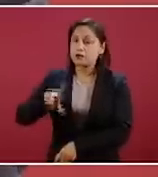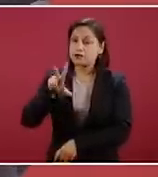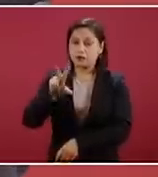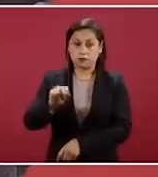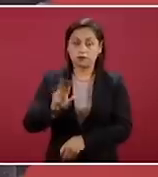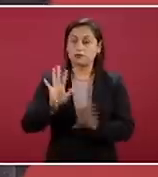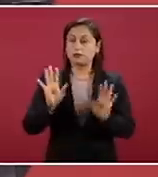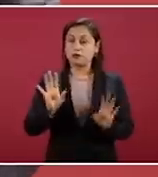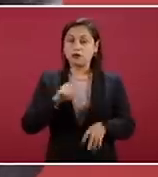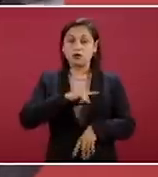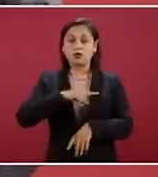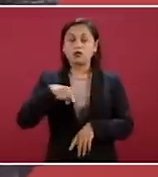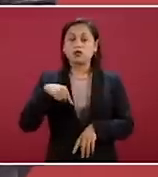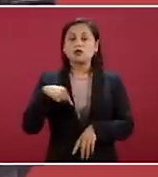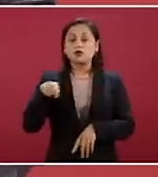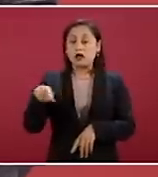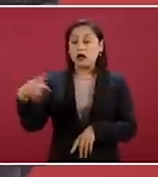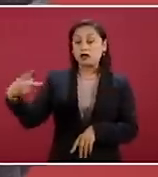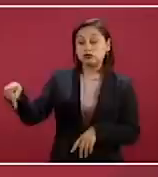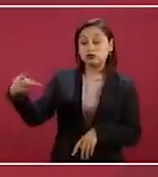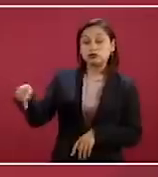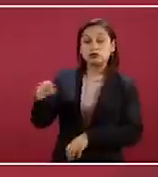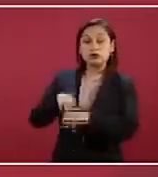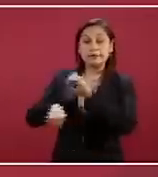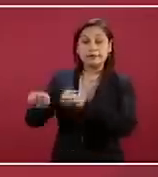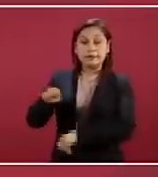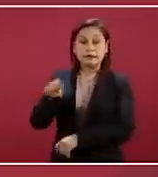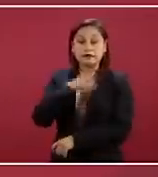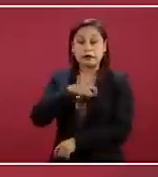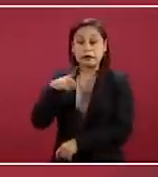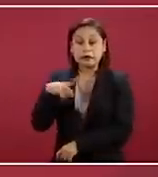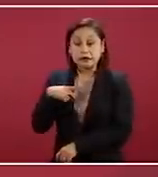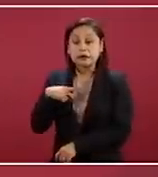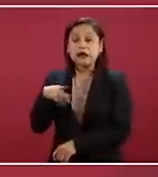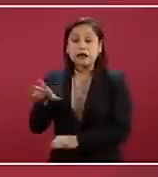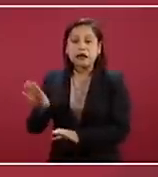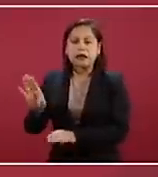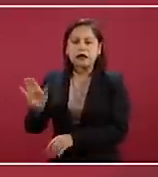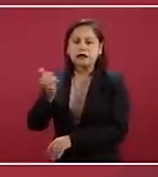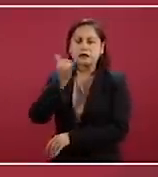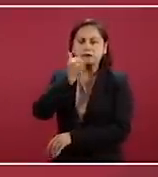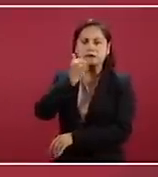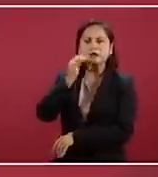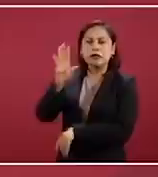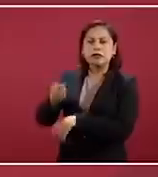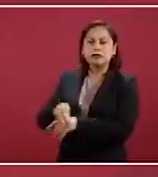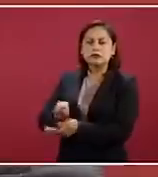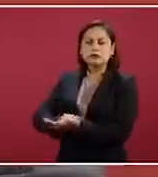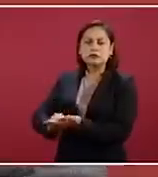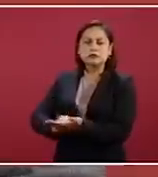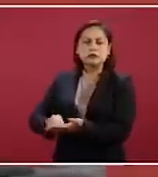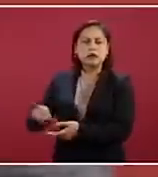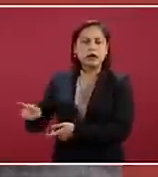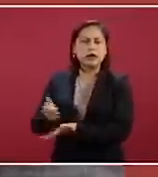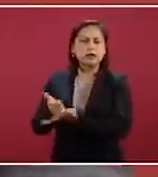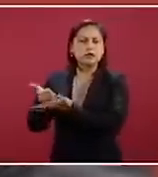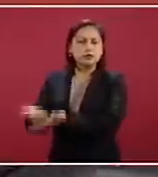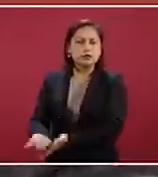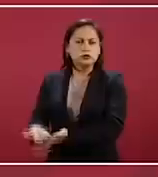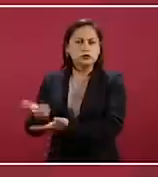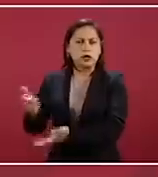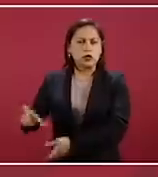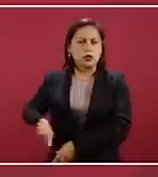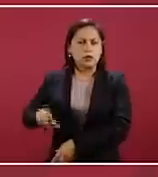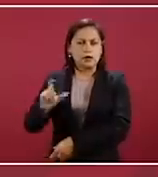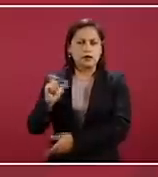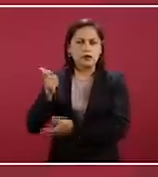privadas en deuda pública, que eso fue lo que se hizo anteriormente con el FOBAPROA. Pero también